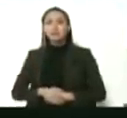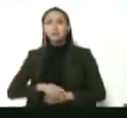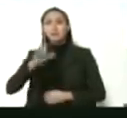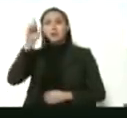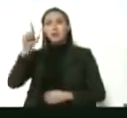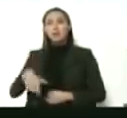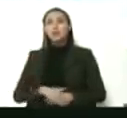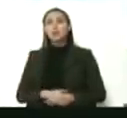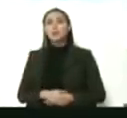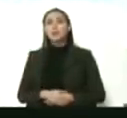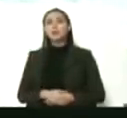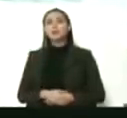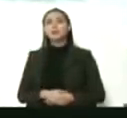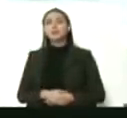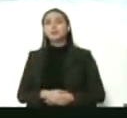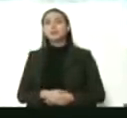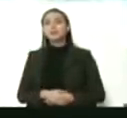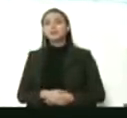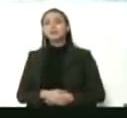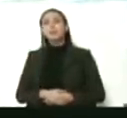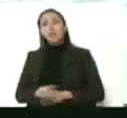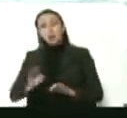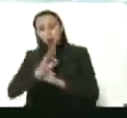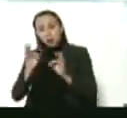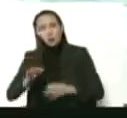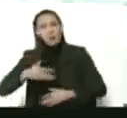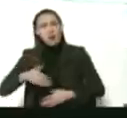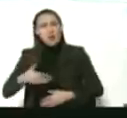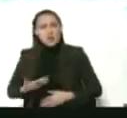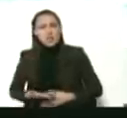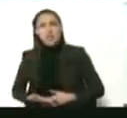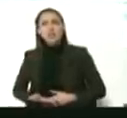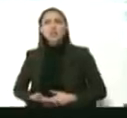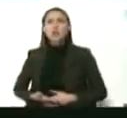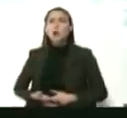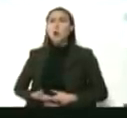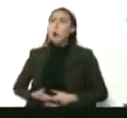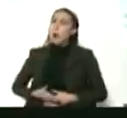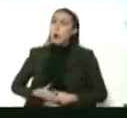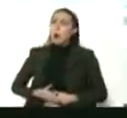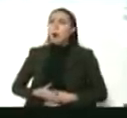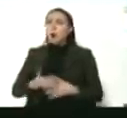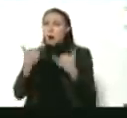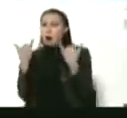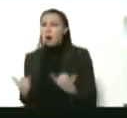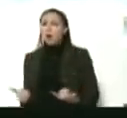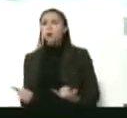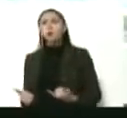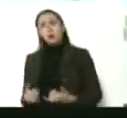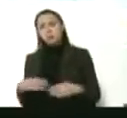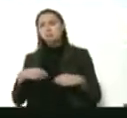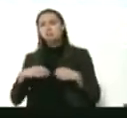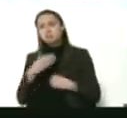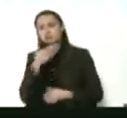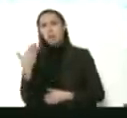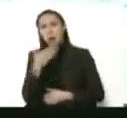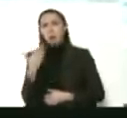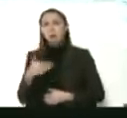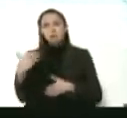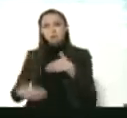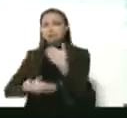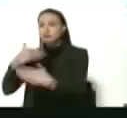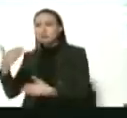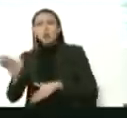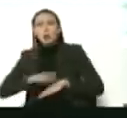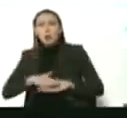de sintomáticos moderados a leves. Y ya están en franca recuperación, porque